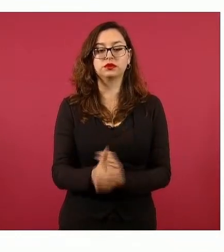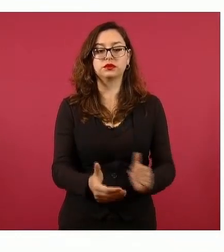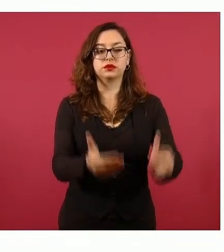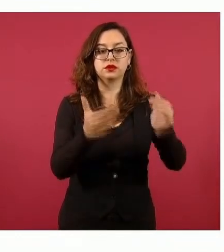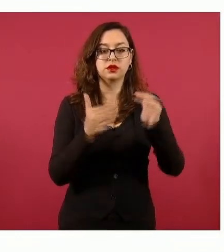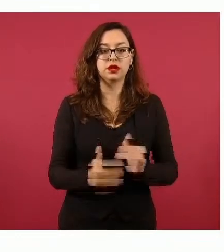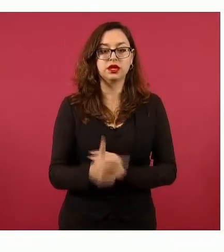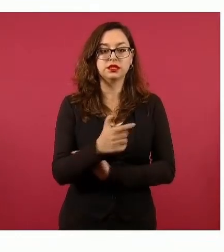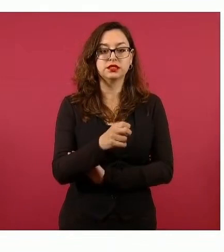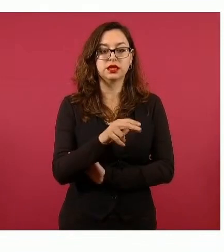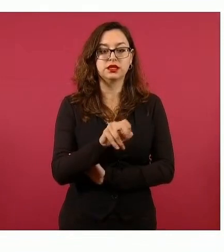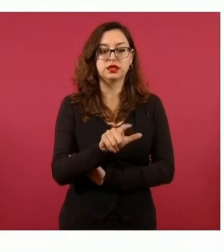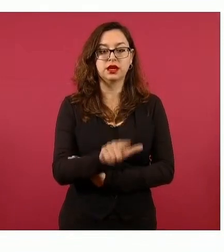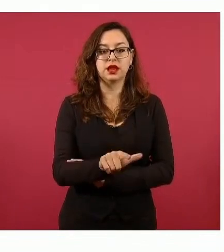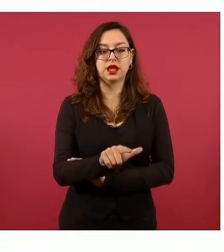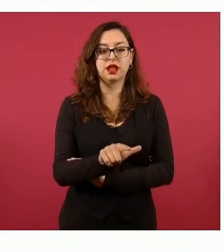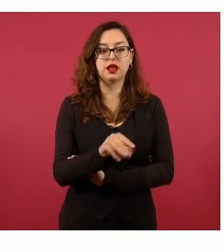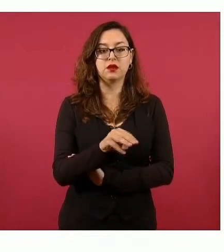General Motor.